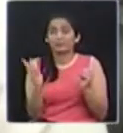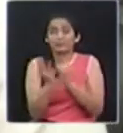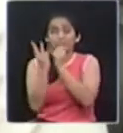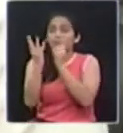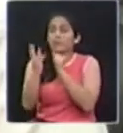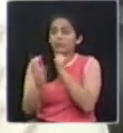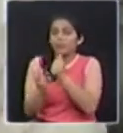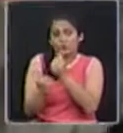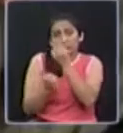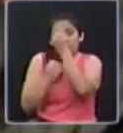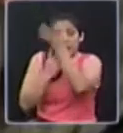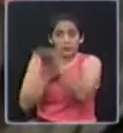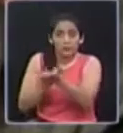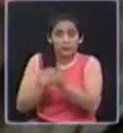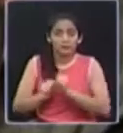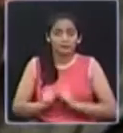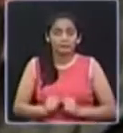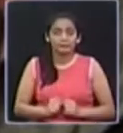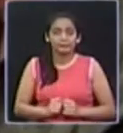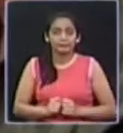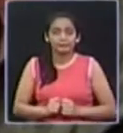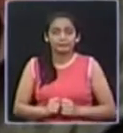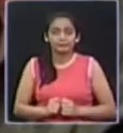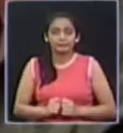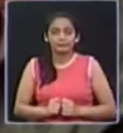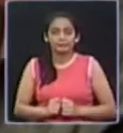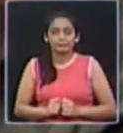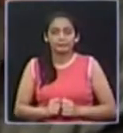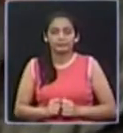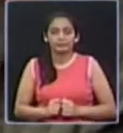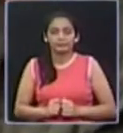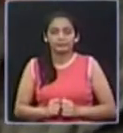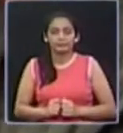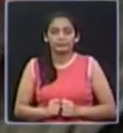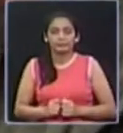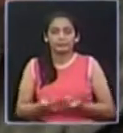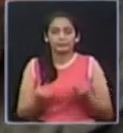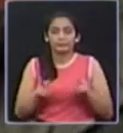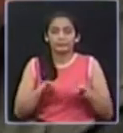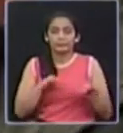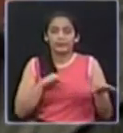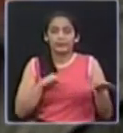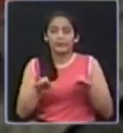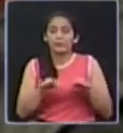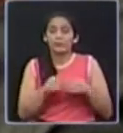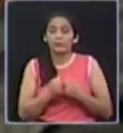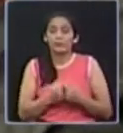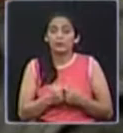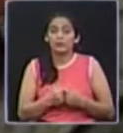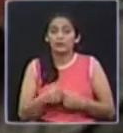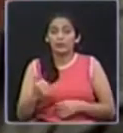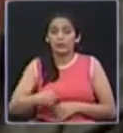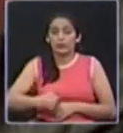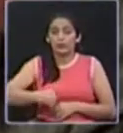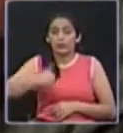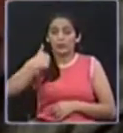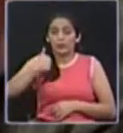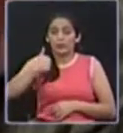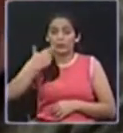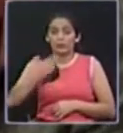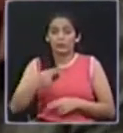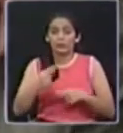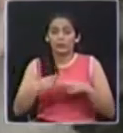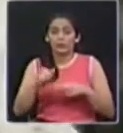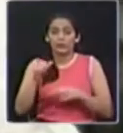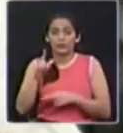intensidad que ha debido hacerlo no lo ha hecho. En otro tema se refirió a un supuesto encuentro con el secretario jurídico de la Presidencia de la República, Alexis